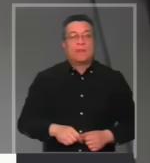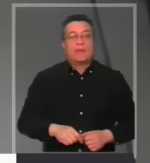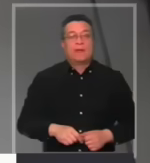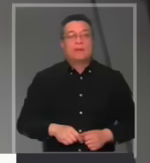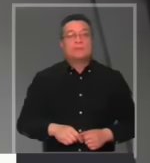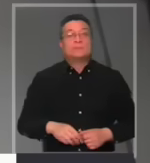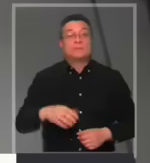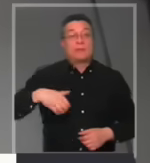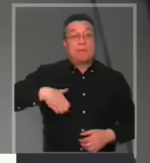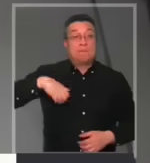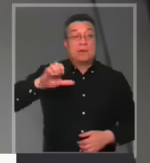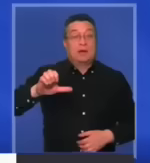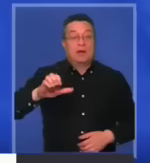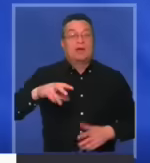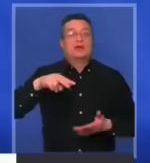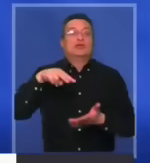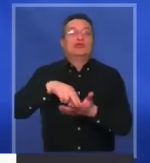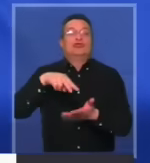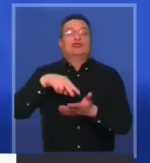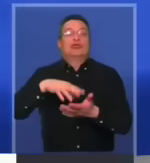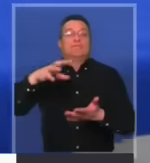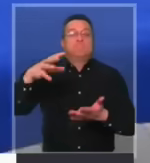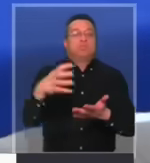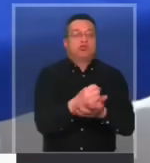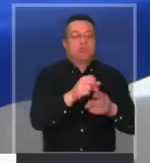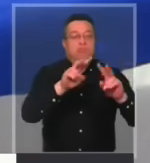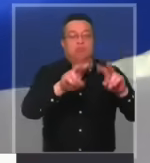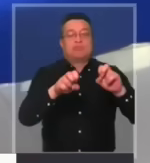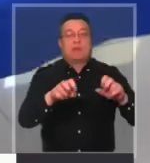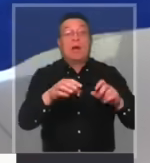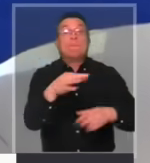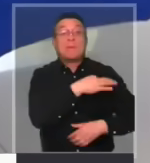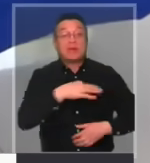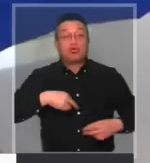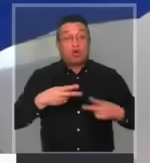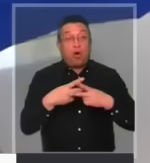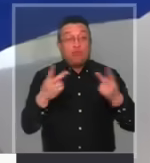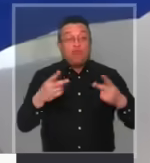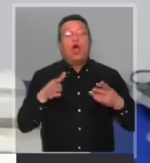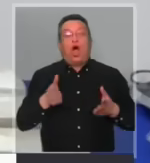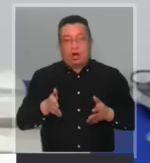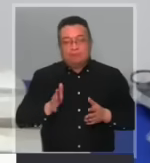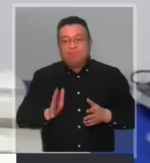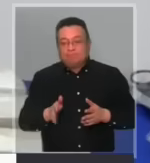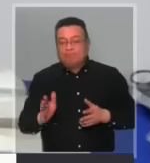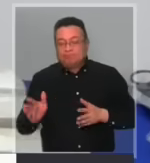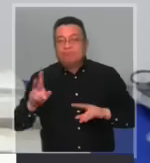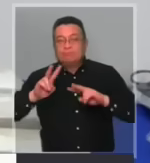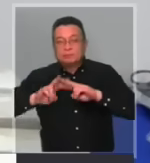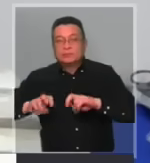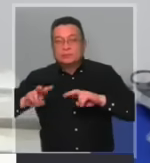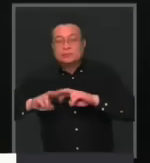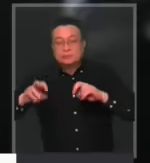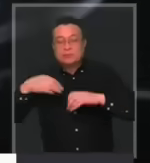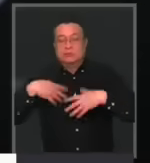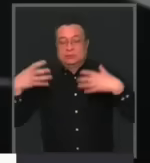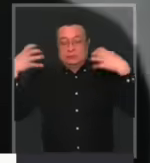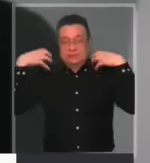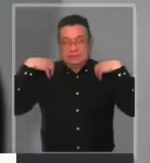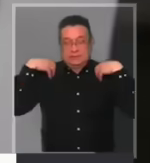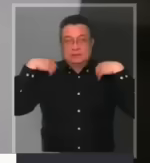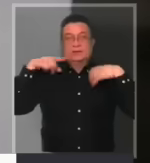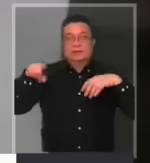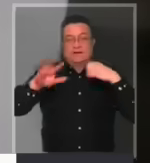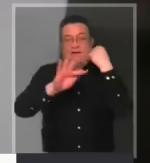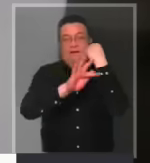La PDI celebró un gran golpe al narcotráfico, mientras el Ministerio Público comenzaba una indagación que quedó bajo la fiscalía que